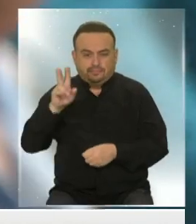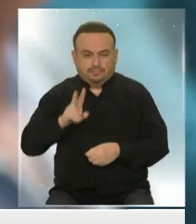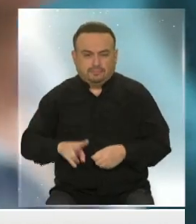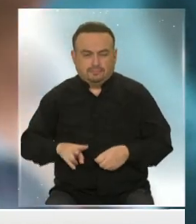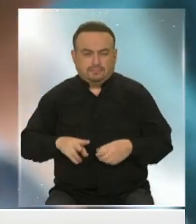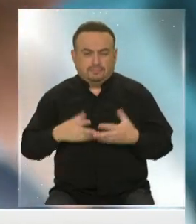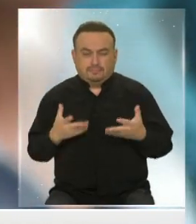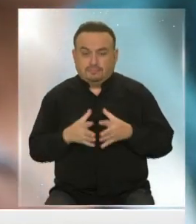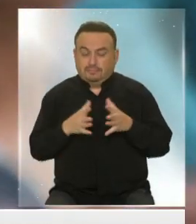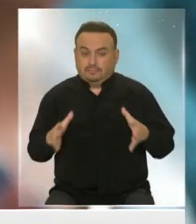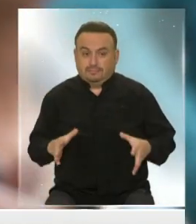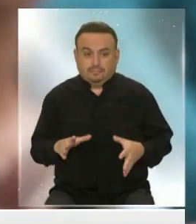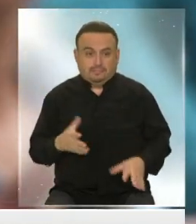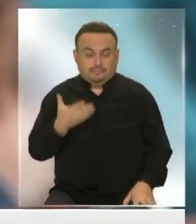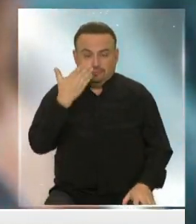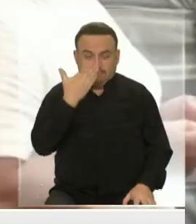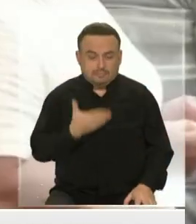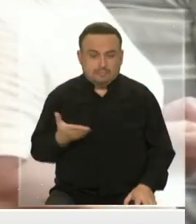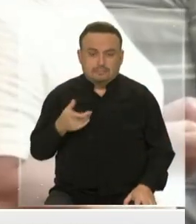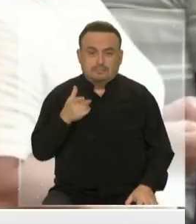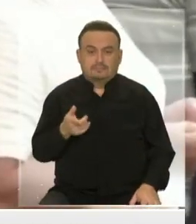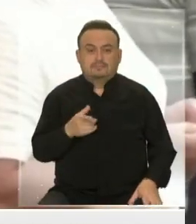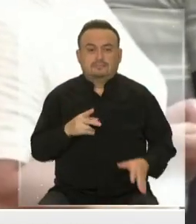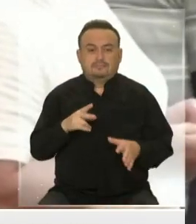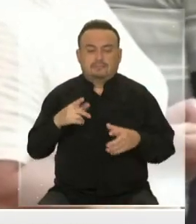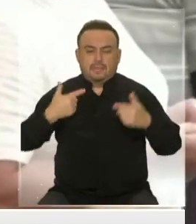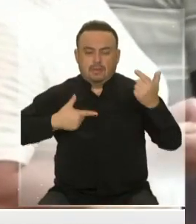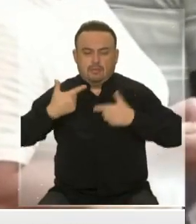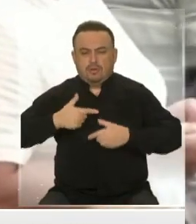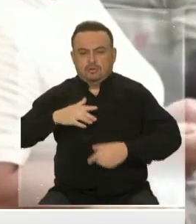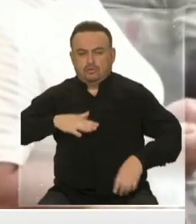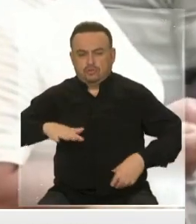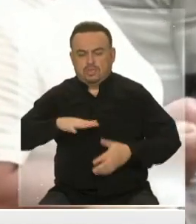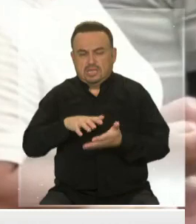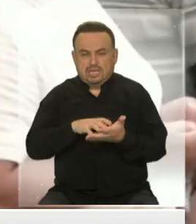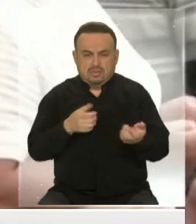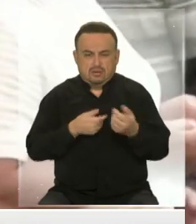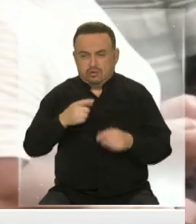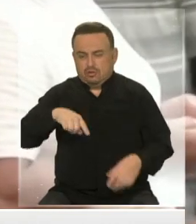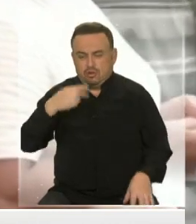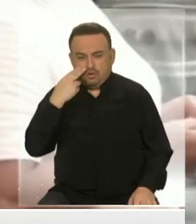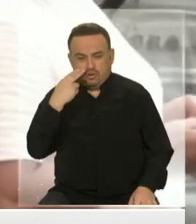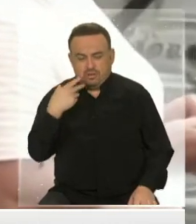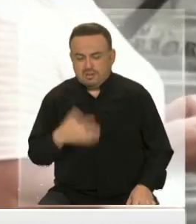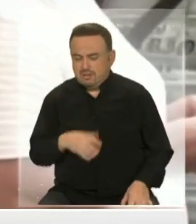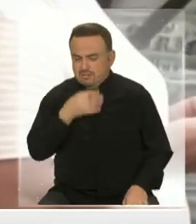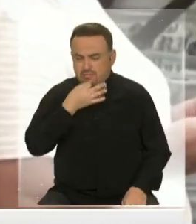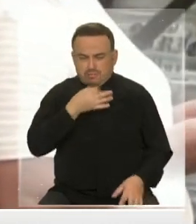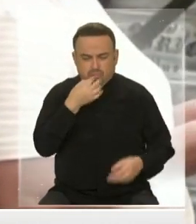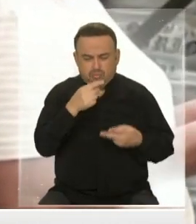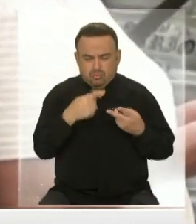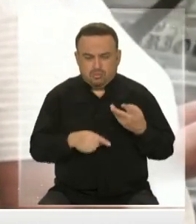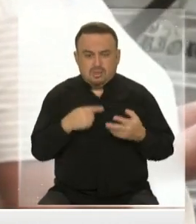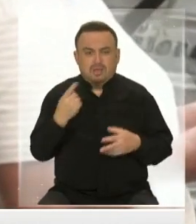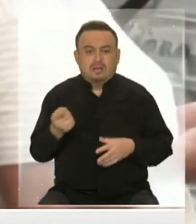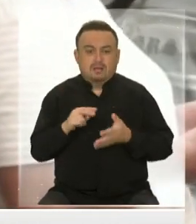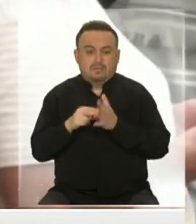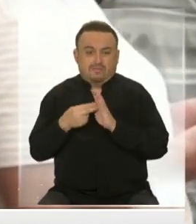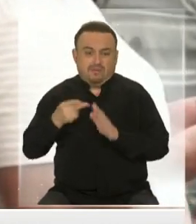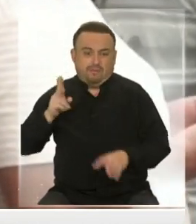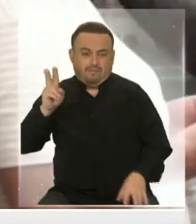sea especialmente dramático la crisis política social y económica que ya conocemos y de la cual hemos hablado tantas veces pero